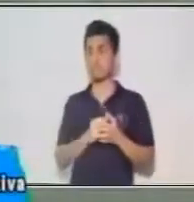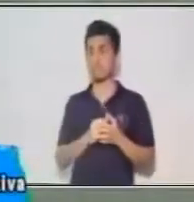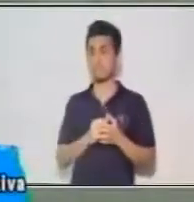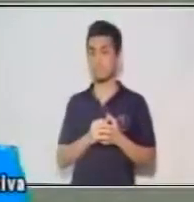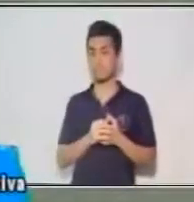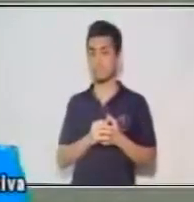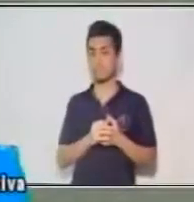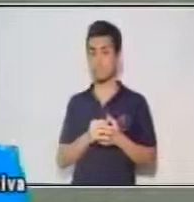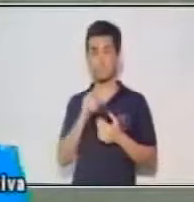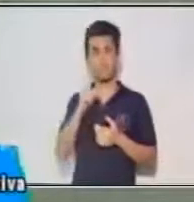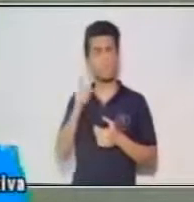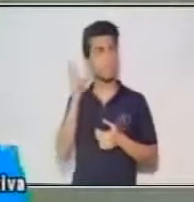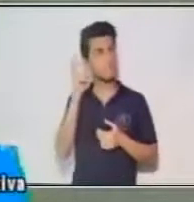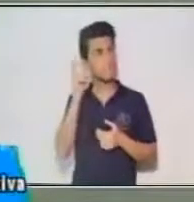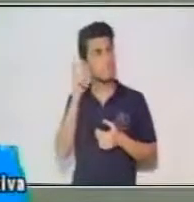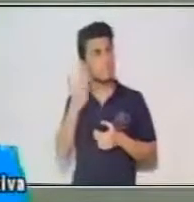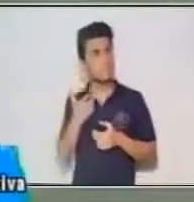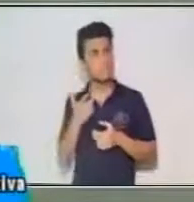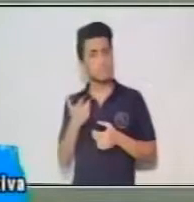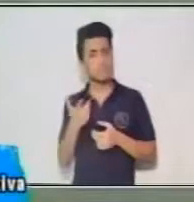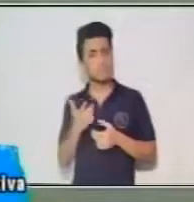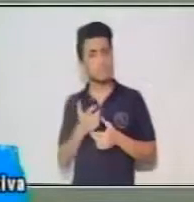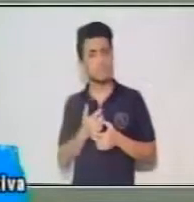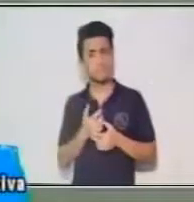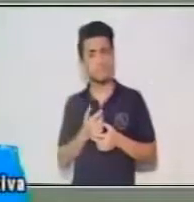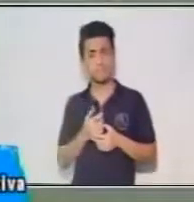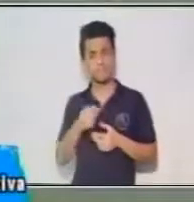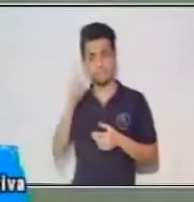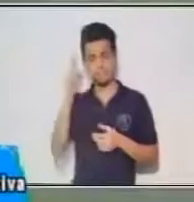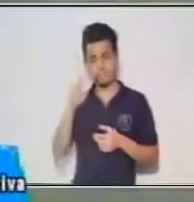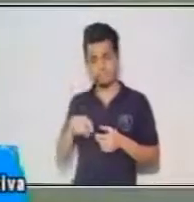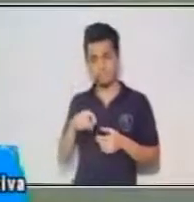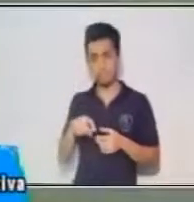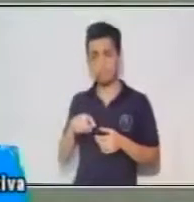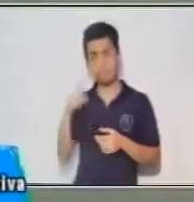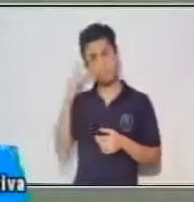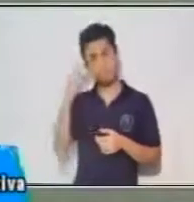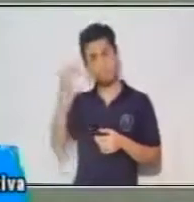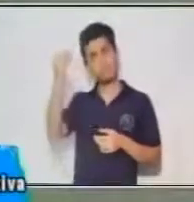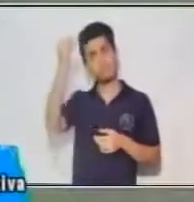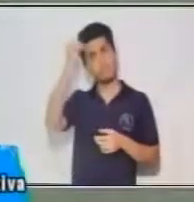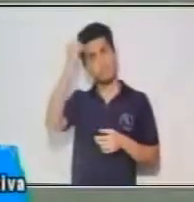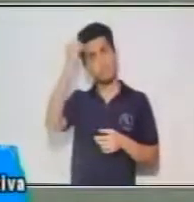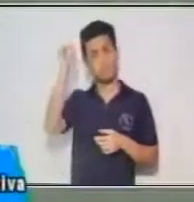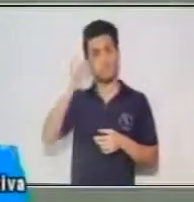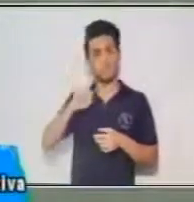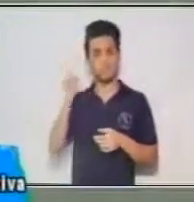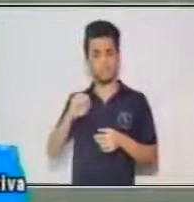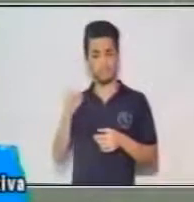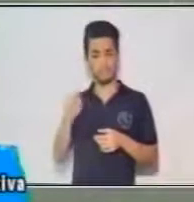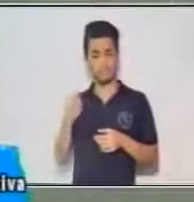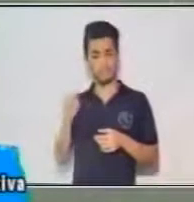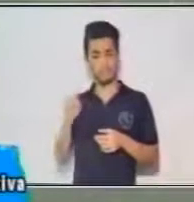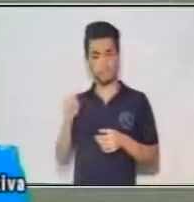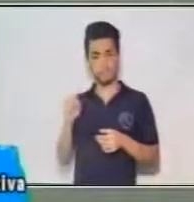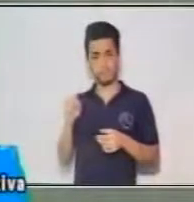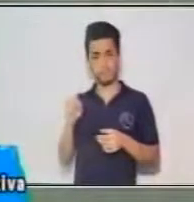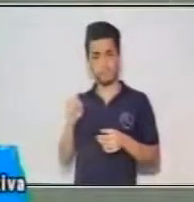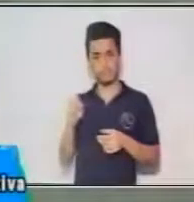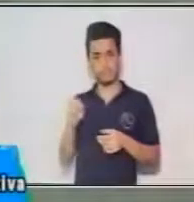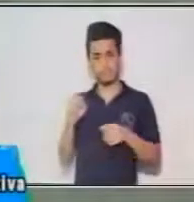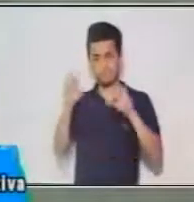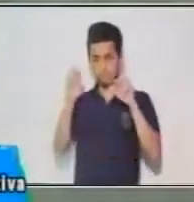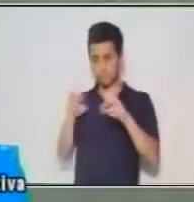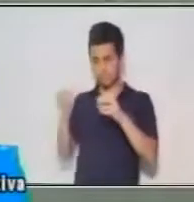está escuchando ese mensaje, tiene que estar convencido de que la persona que le está